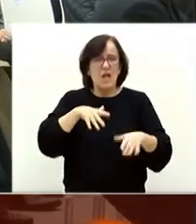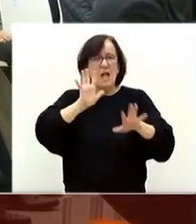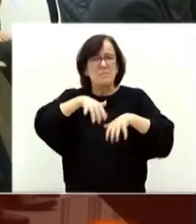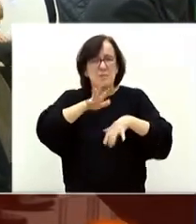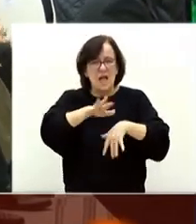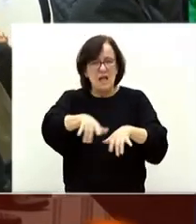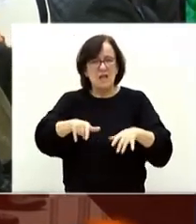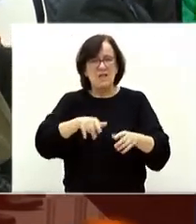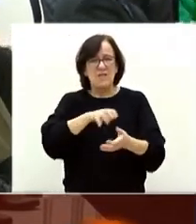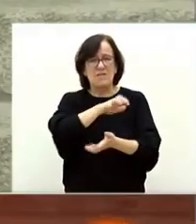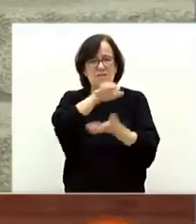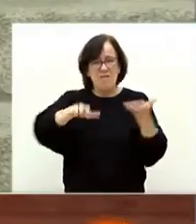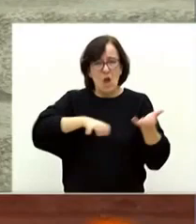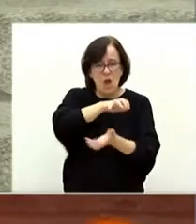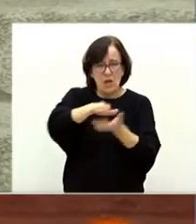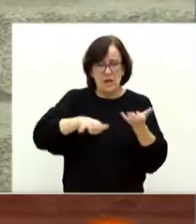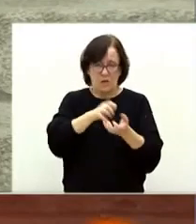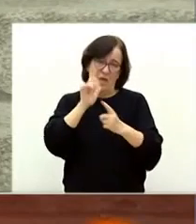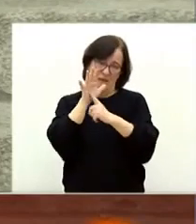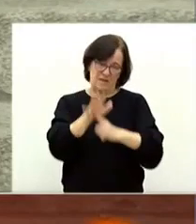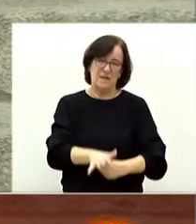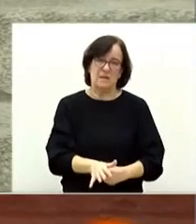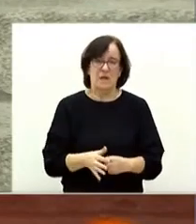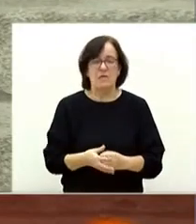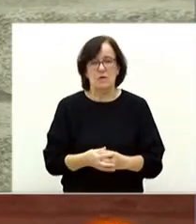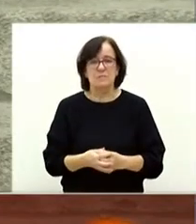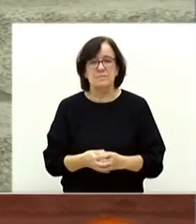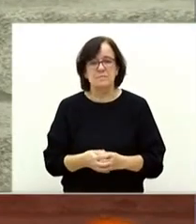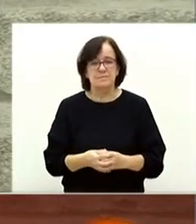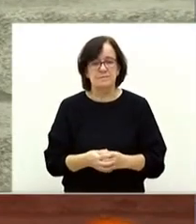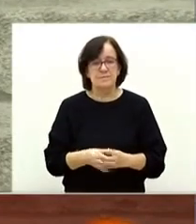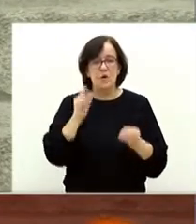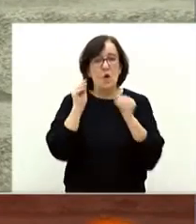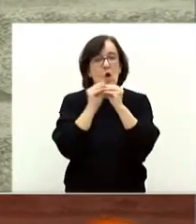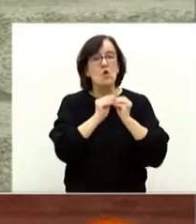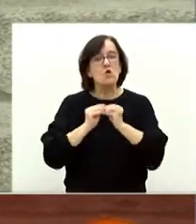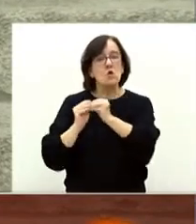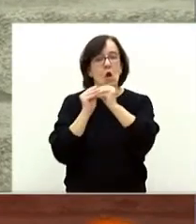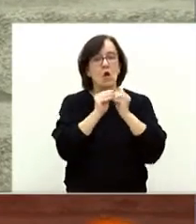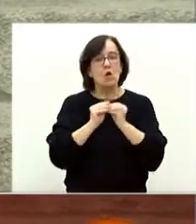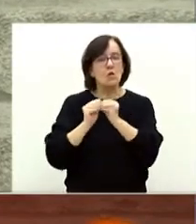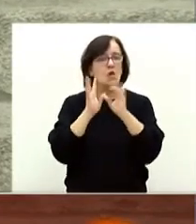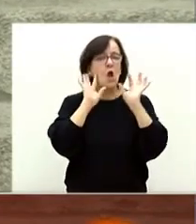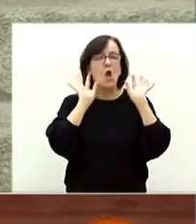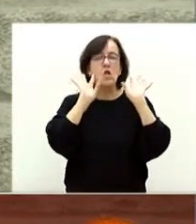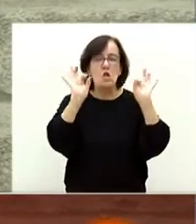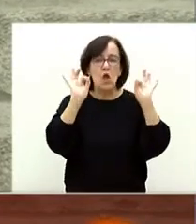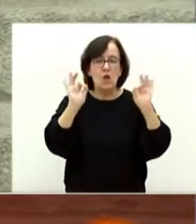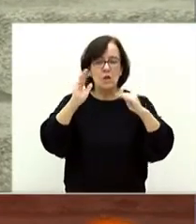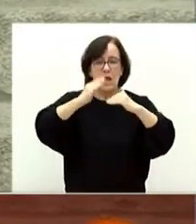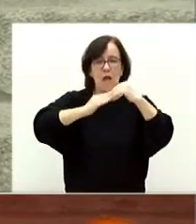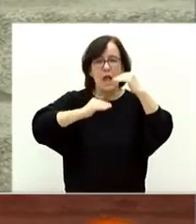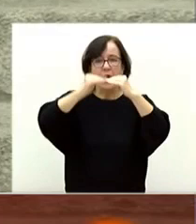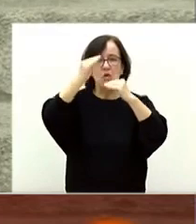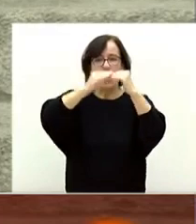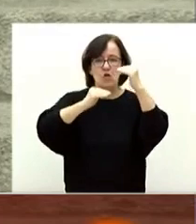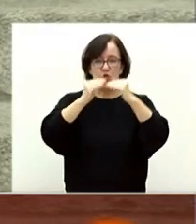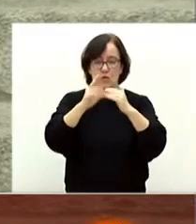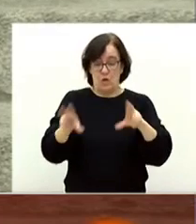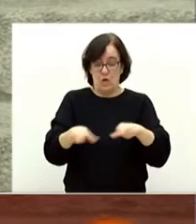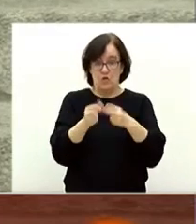manifestaciones violentas de esa discriminación. Un consenso medular en la construcción de una